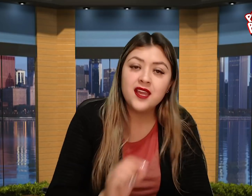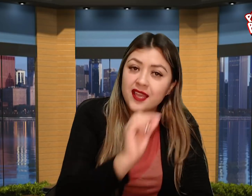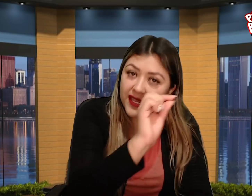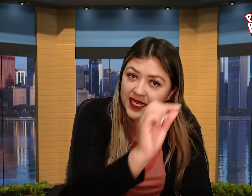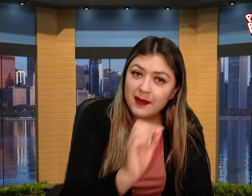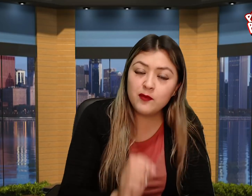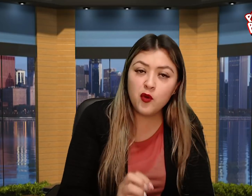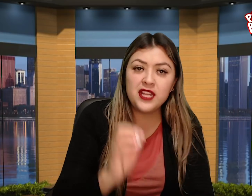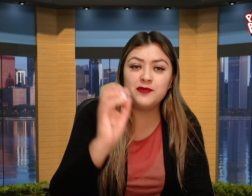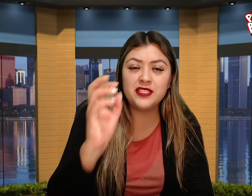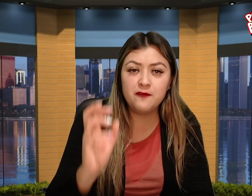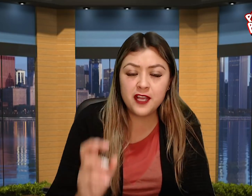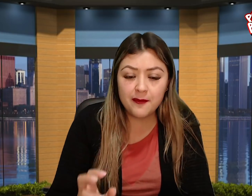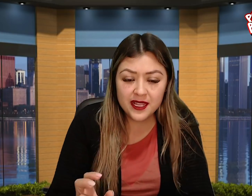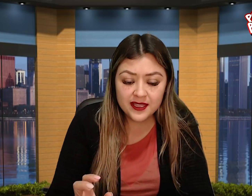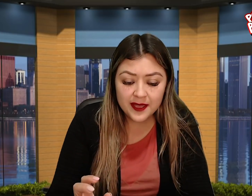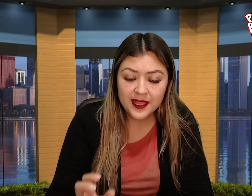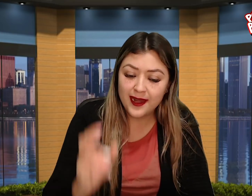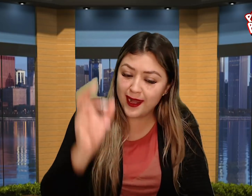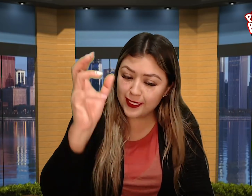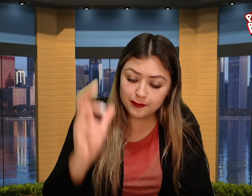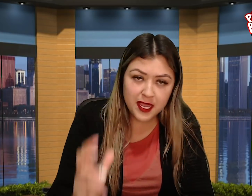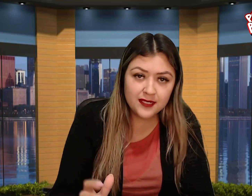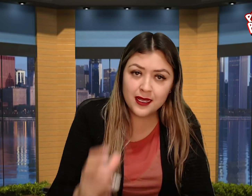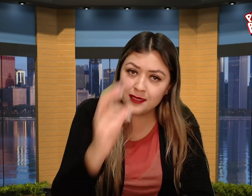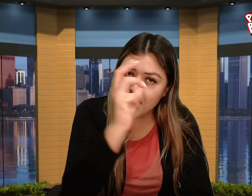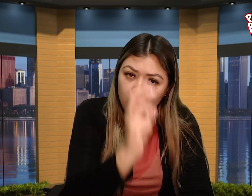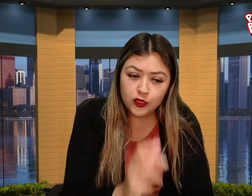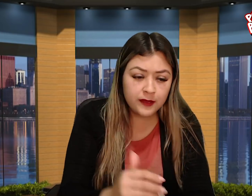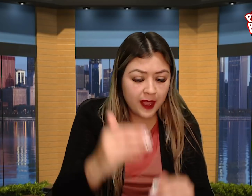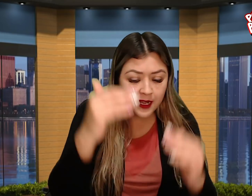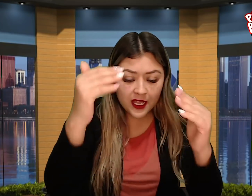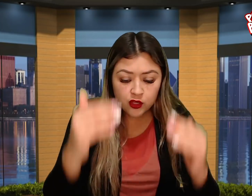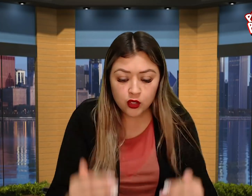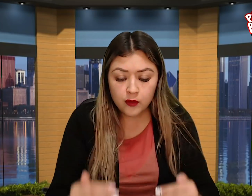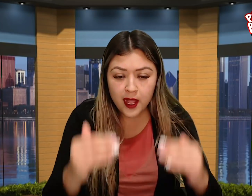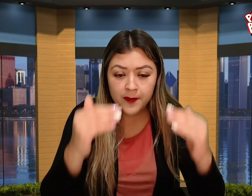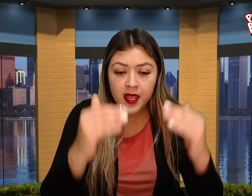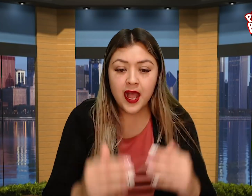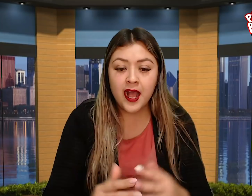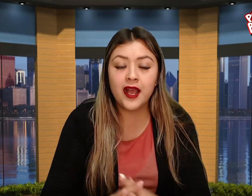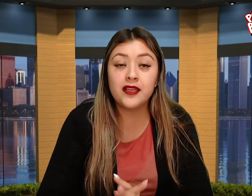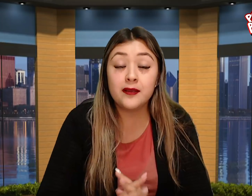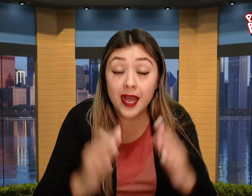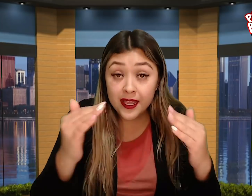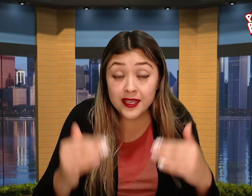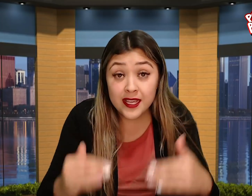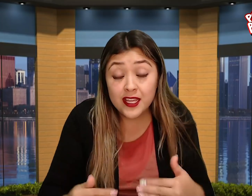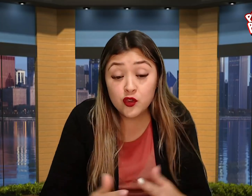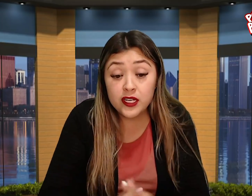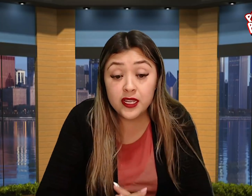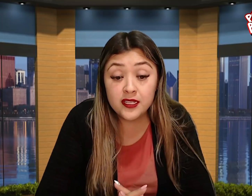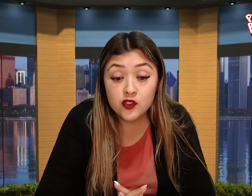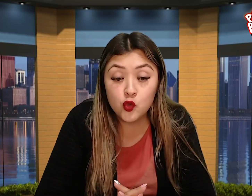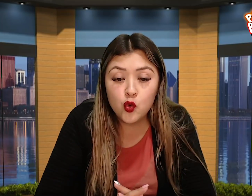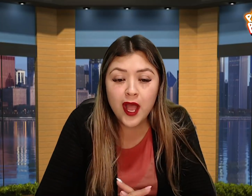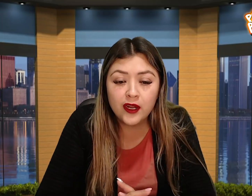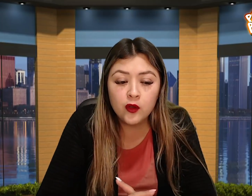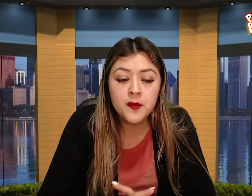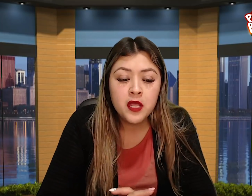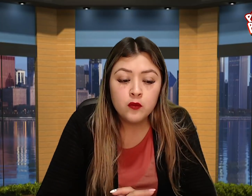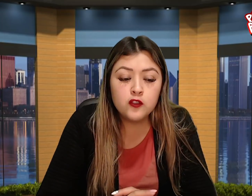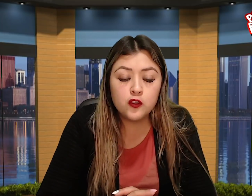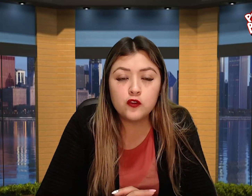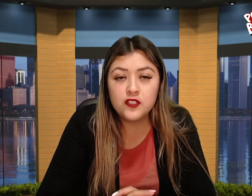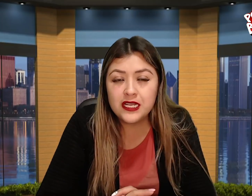excepcional, que sabe mover específicamente las piezas a donde van, que todo va cayendo en su lugar,